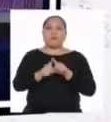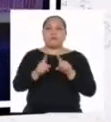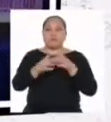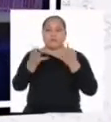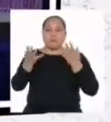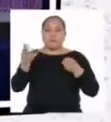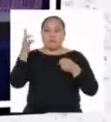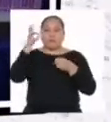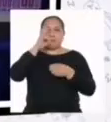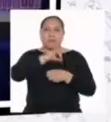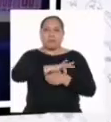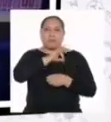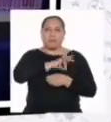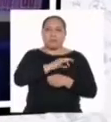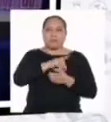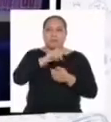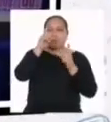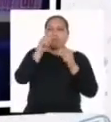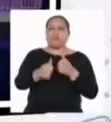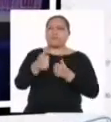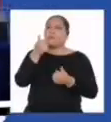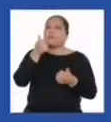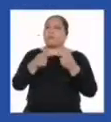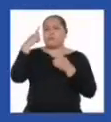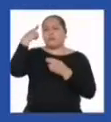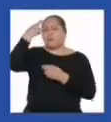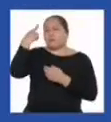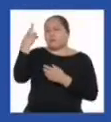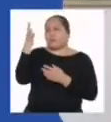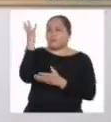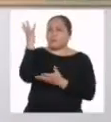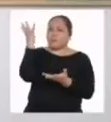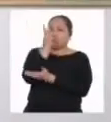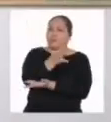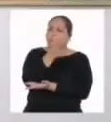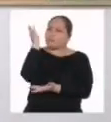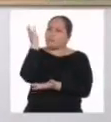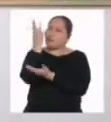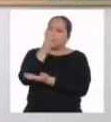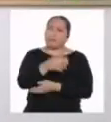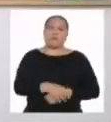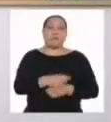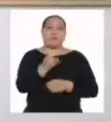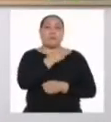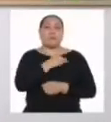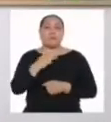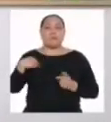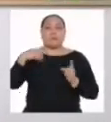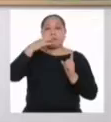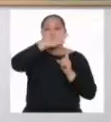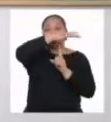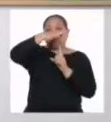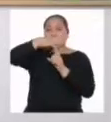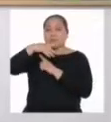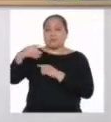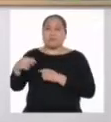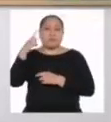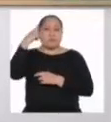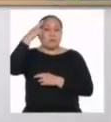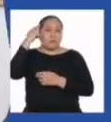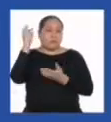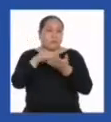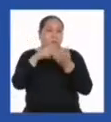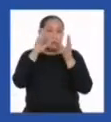una pregunta. ¿Cuáles son las causas de la deforestación? Según el Ministerio del Ambiente, las